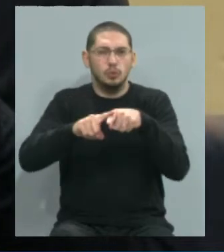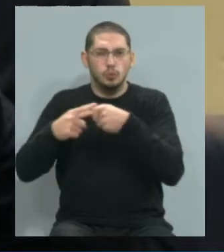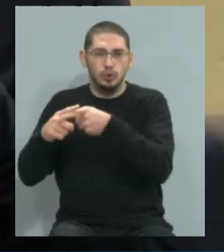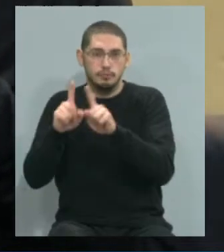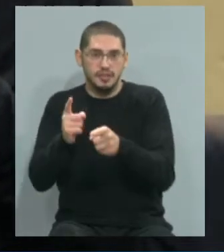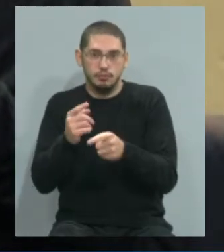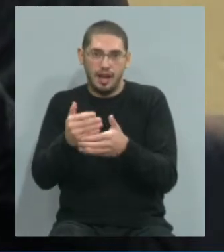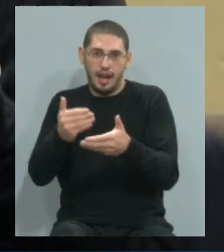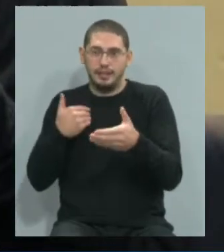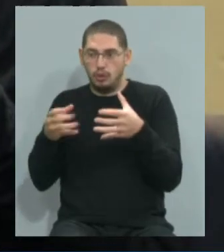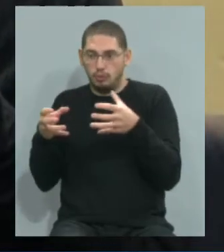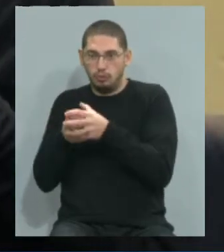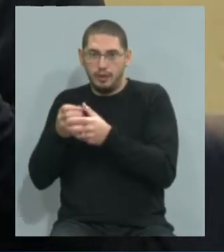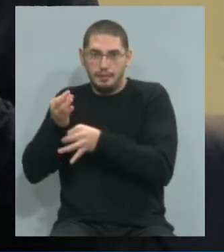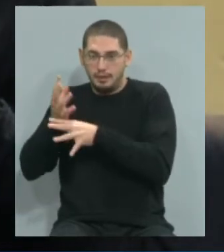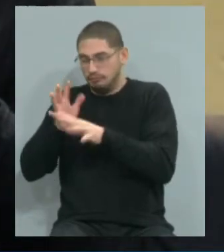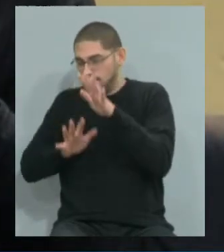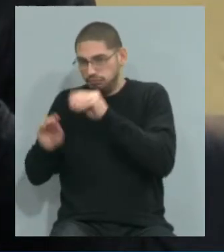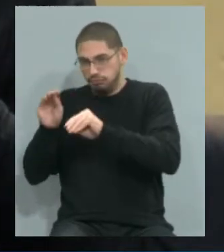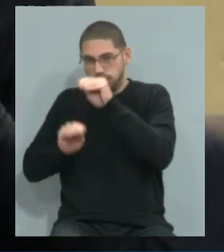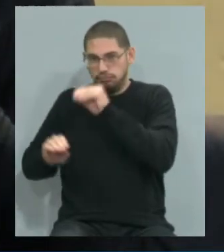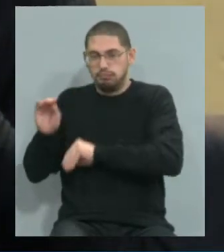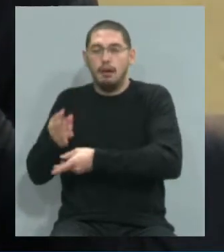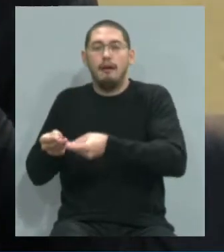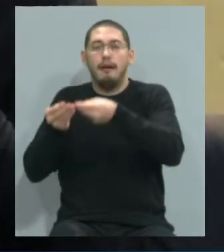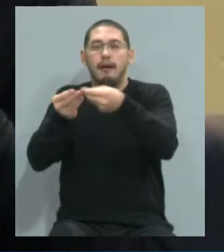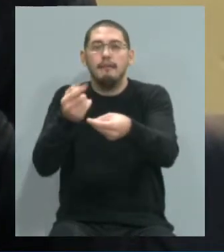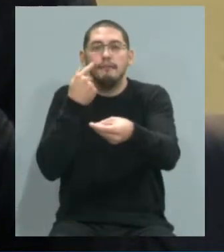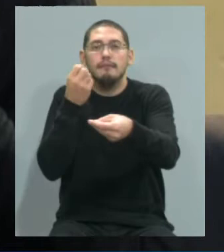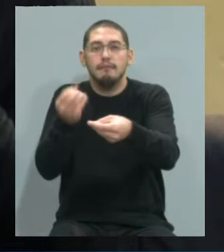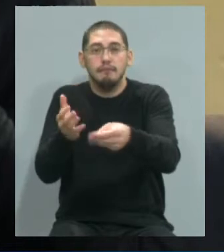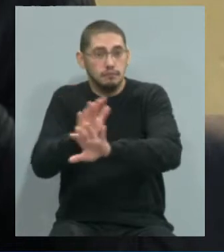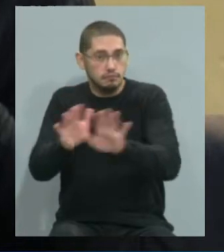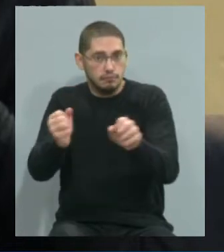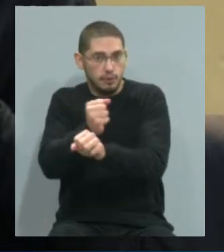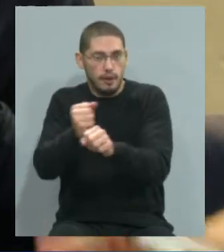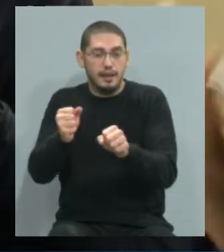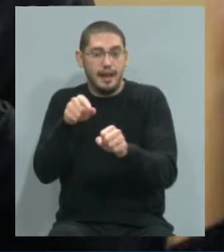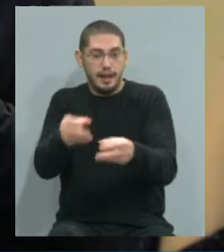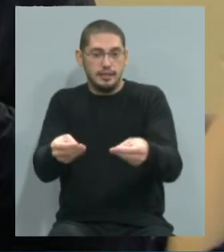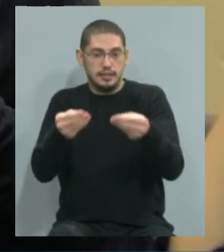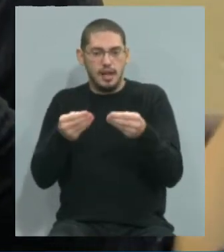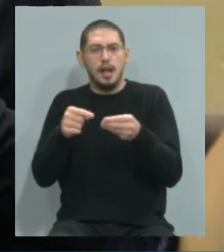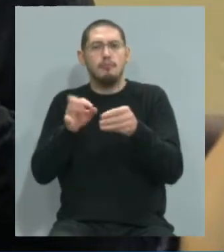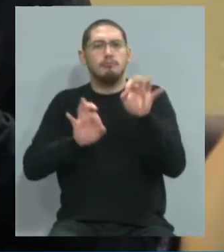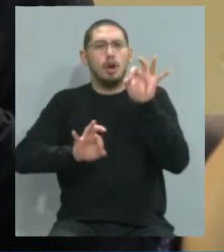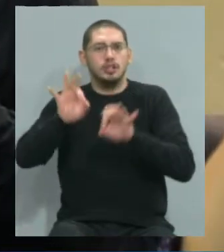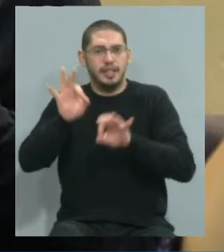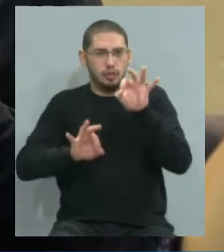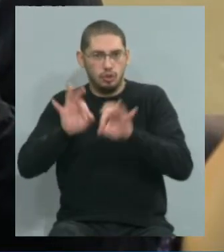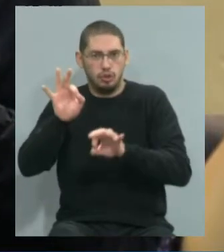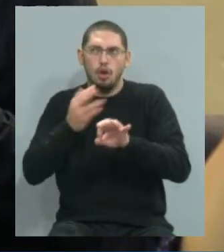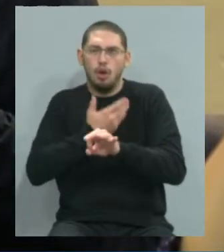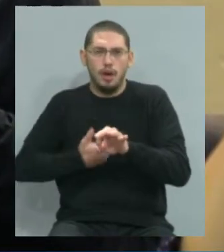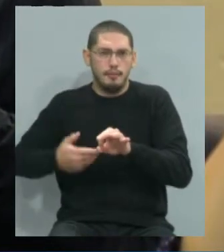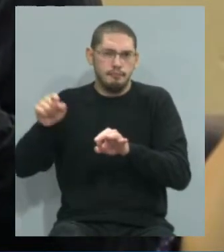borrador que armó el comité de expertos y se aprobó. Entonces hoy tenemos un proyecto de recomendación aprobado por todos los